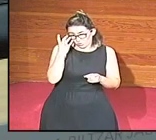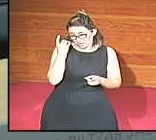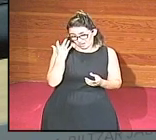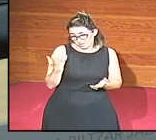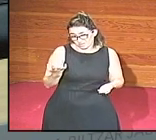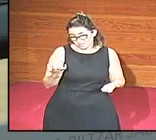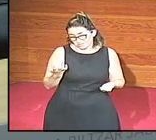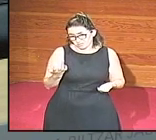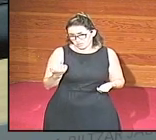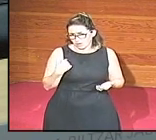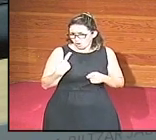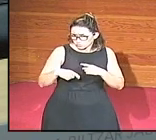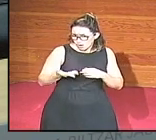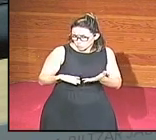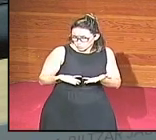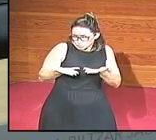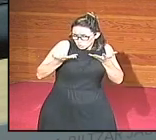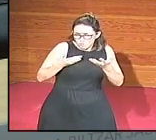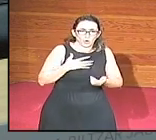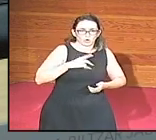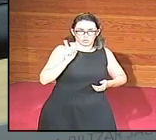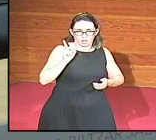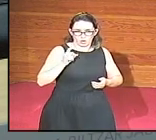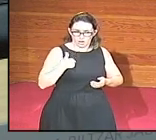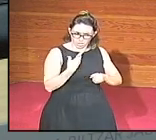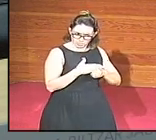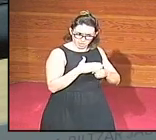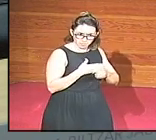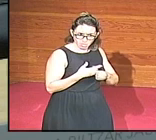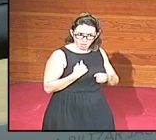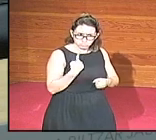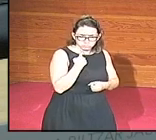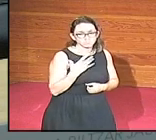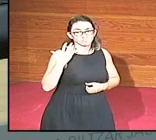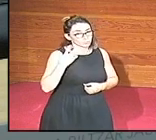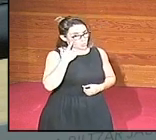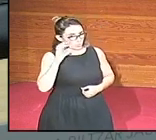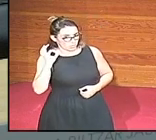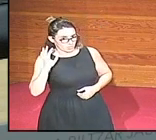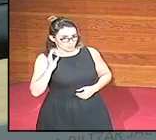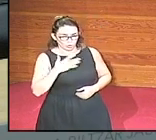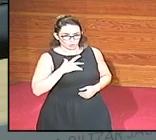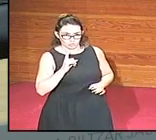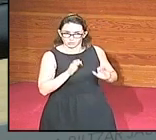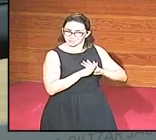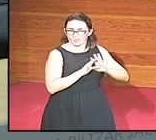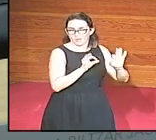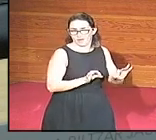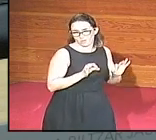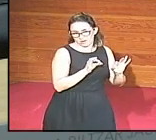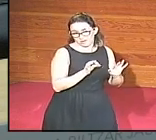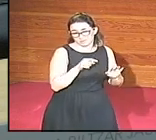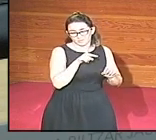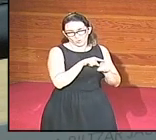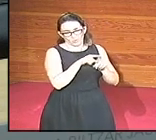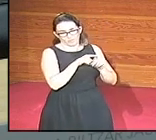no quiero pagar más, no sé, que no me toquen las cañas, que no me toquen el comer por ahí, que no me jodan las vacaciones. Entonces, si razonamos así,